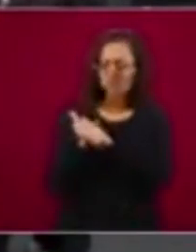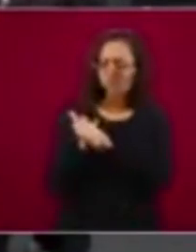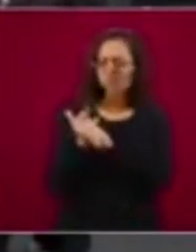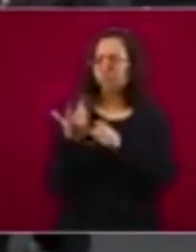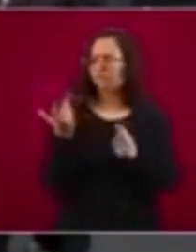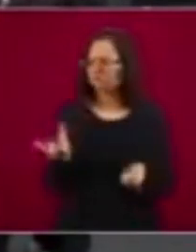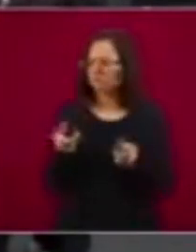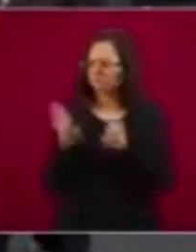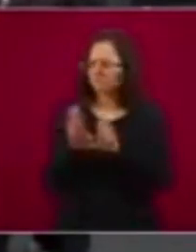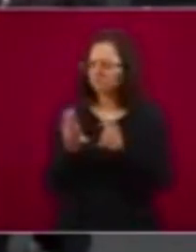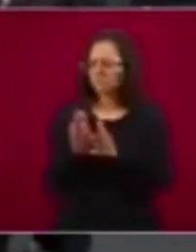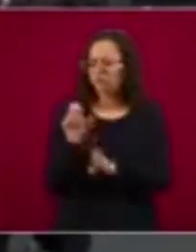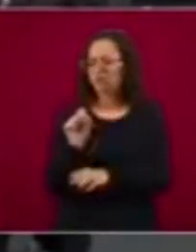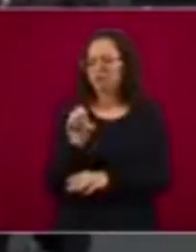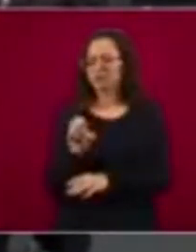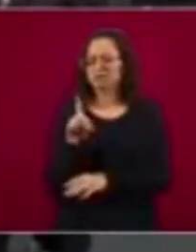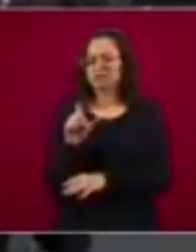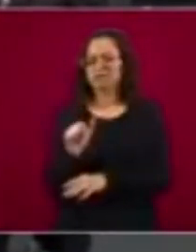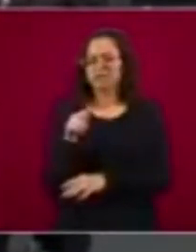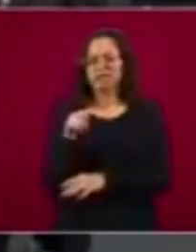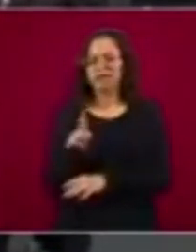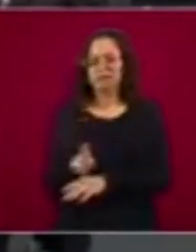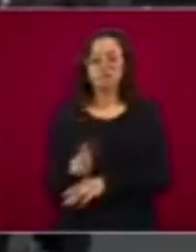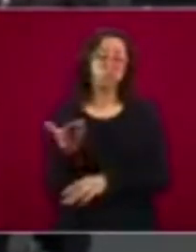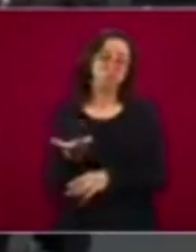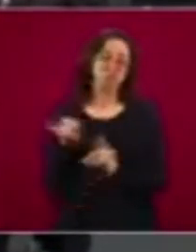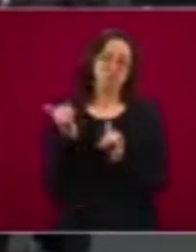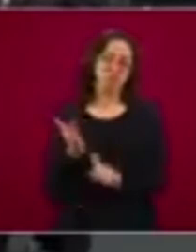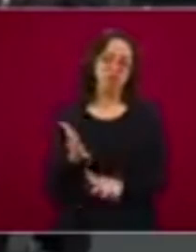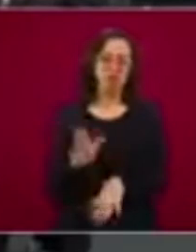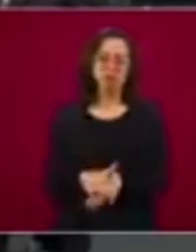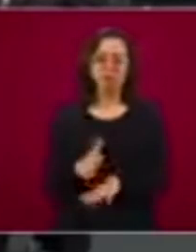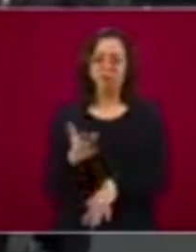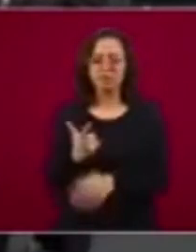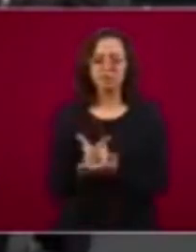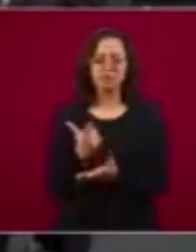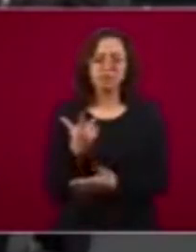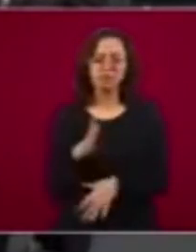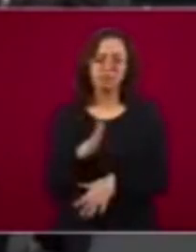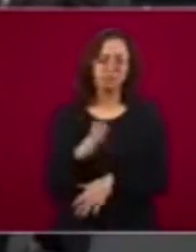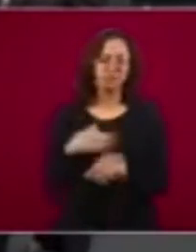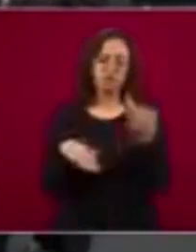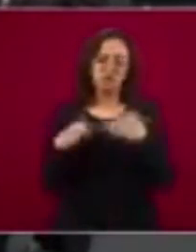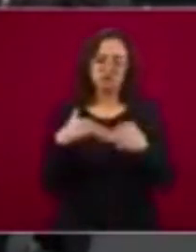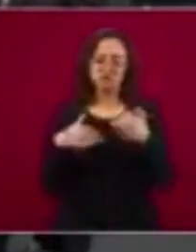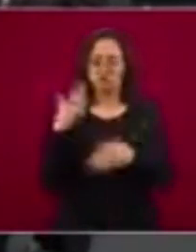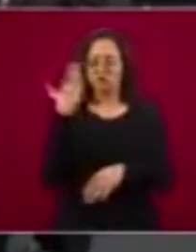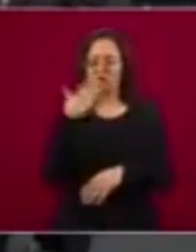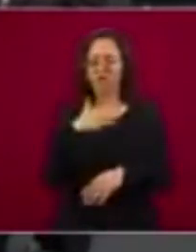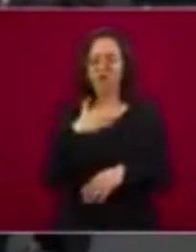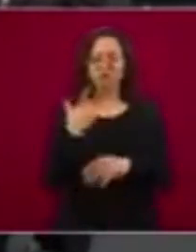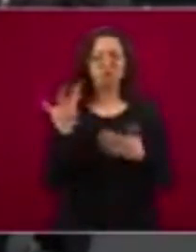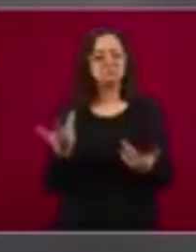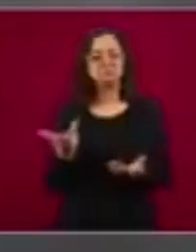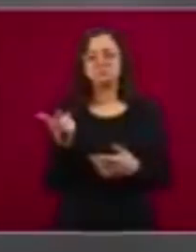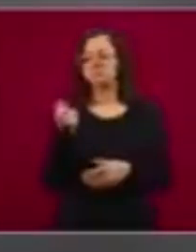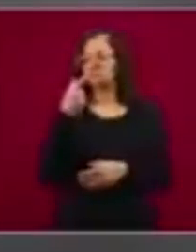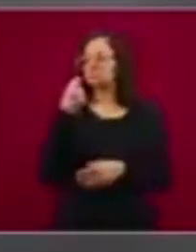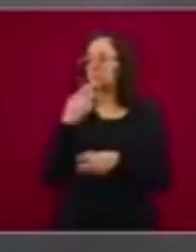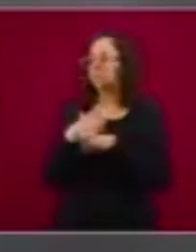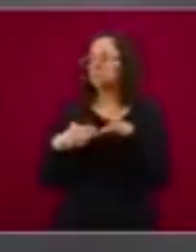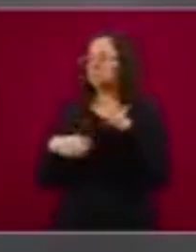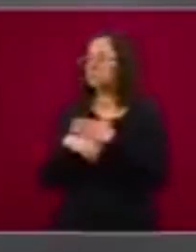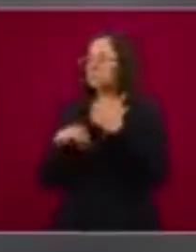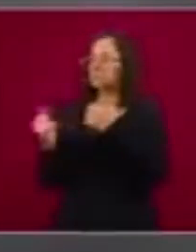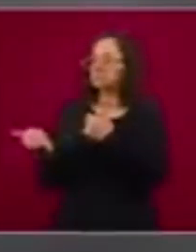millonario de la Sedatu, conocido como la estafa maestra, donde tiene relación, hecho que ya todos conocemos, como era de esperarse, jamás llegaron los insumos a los hospitales ni a los